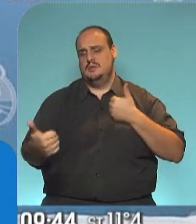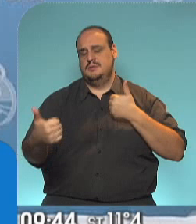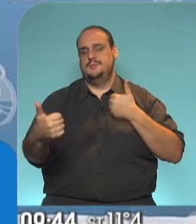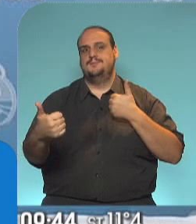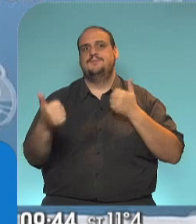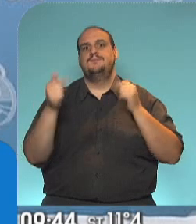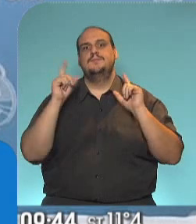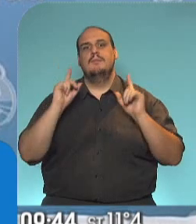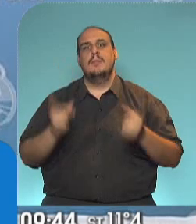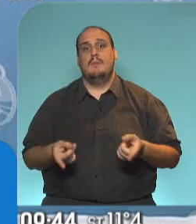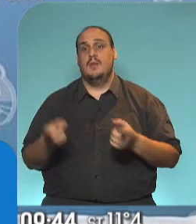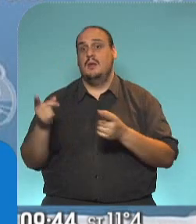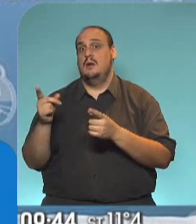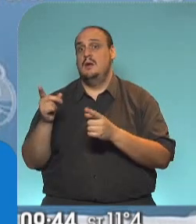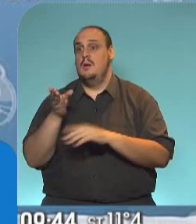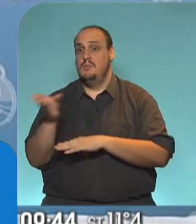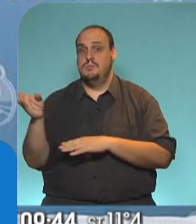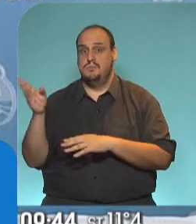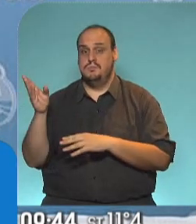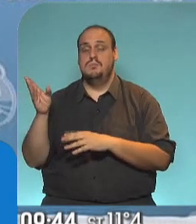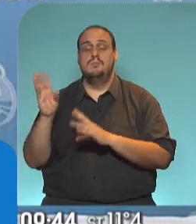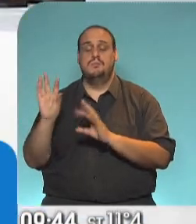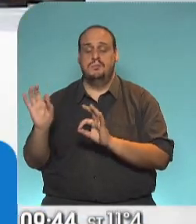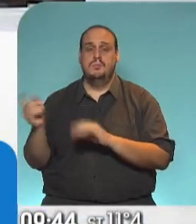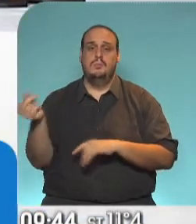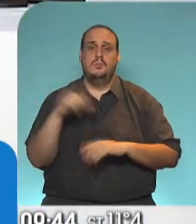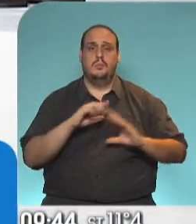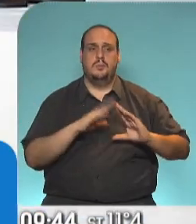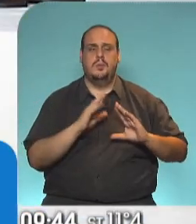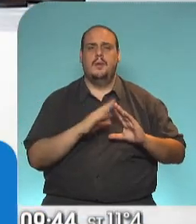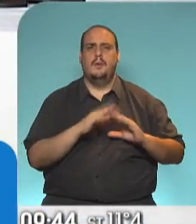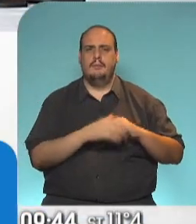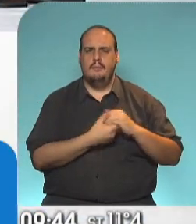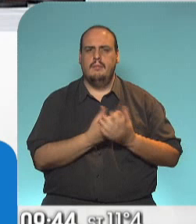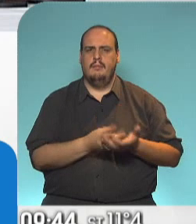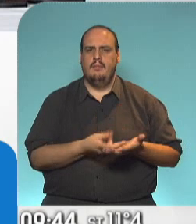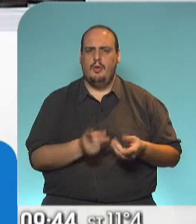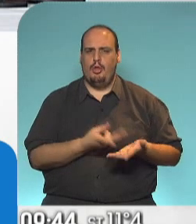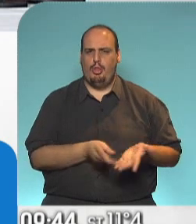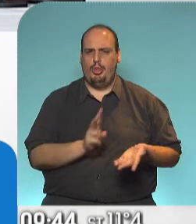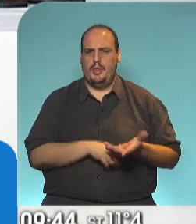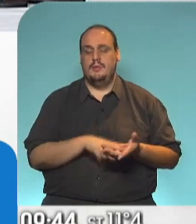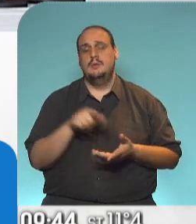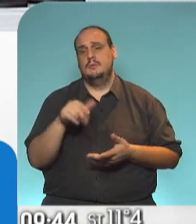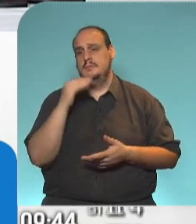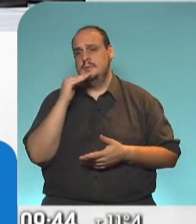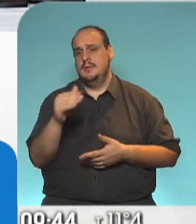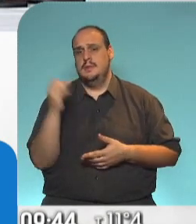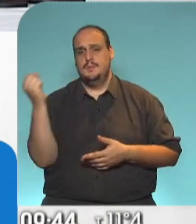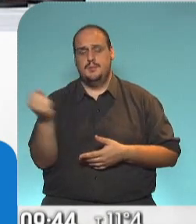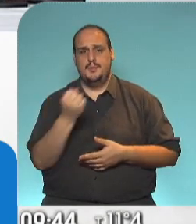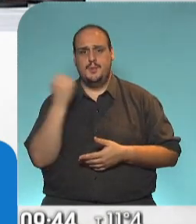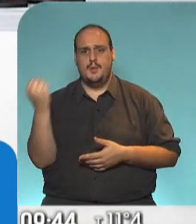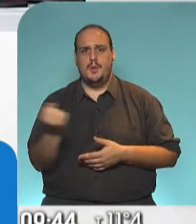al volver a casa volver a implementar todas estas medidas ésta nos parece que es un mensaje bien importante dado que